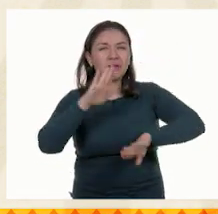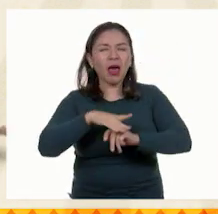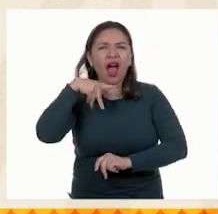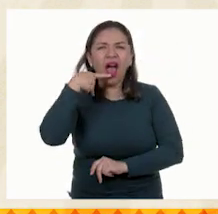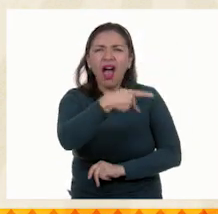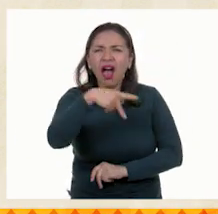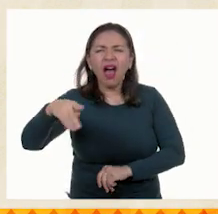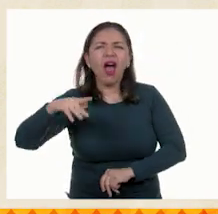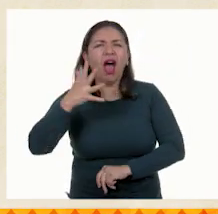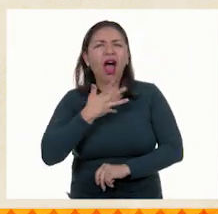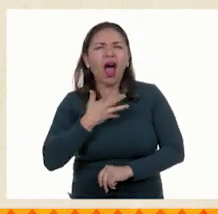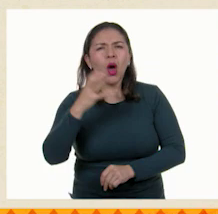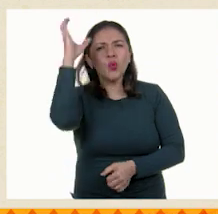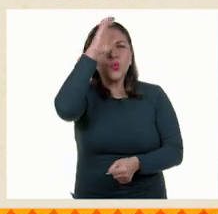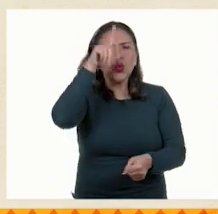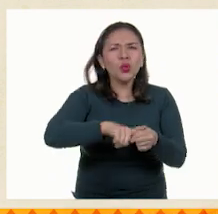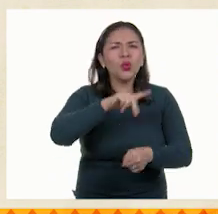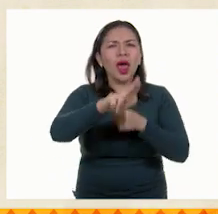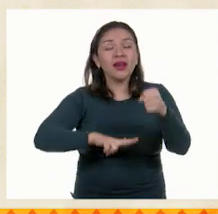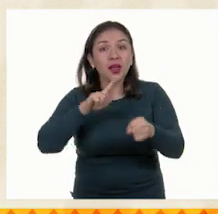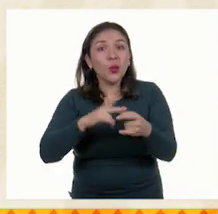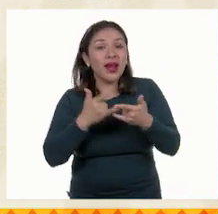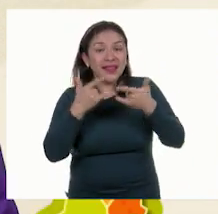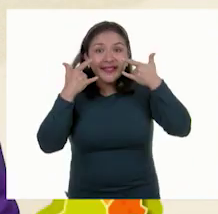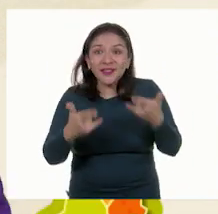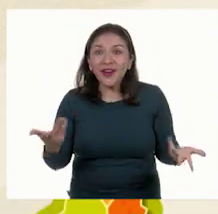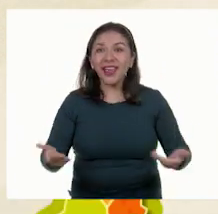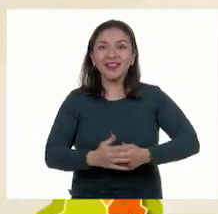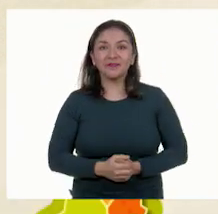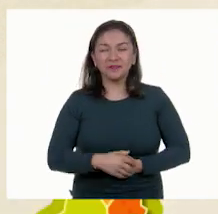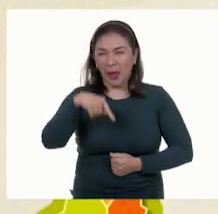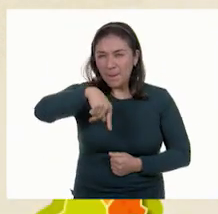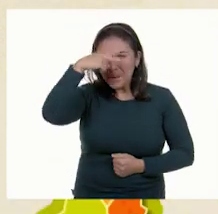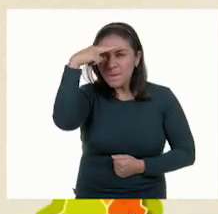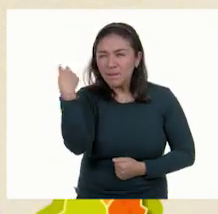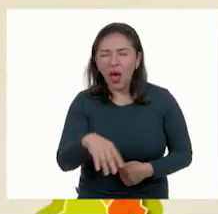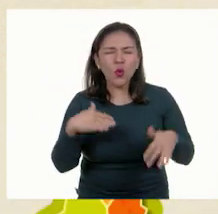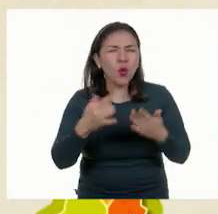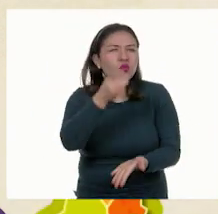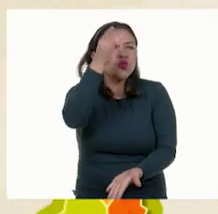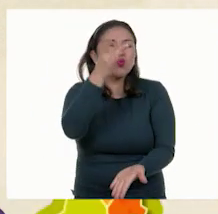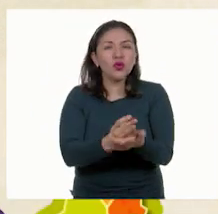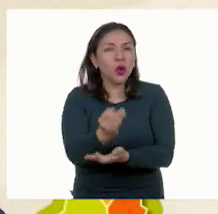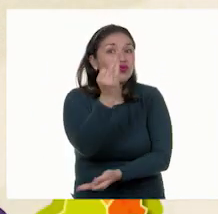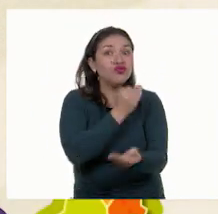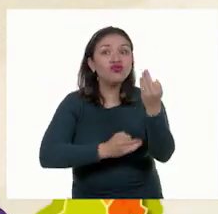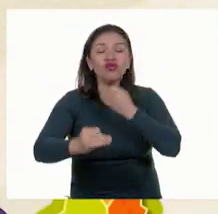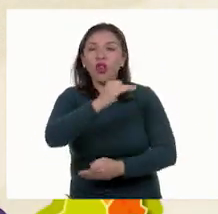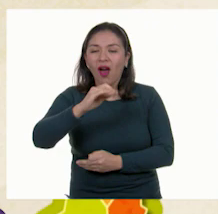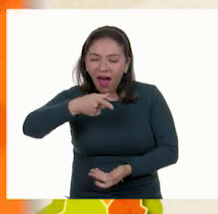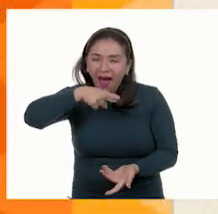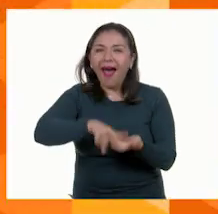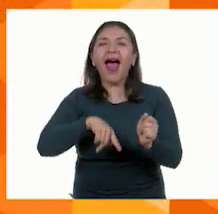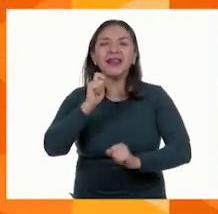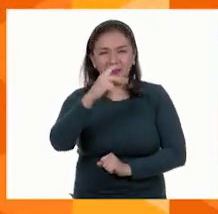riquezas naturales, culturales e históricas. México es único y todos somos México.